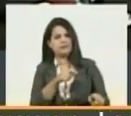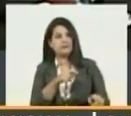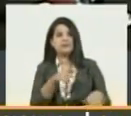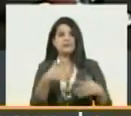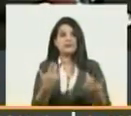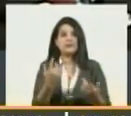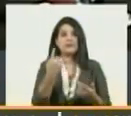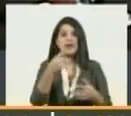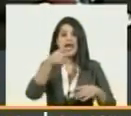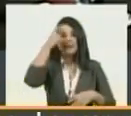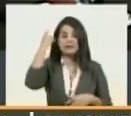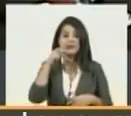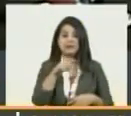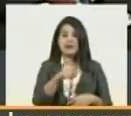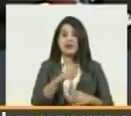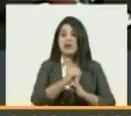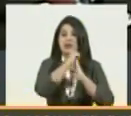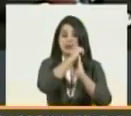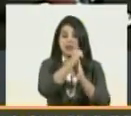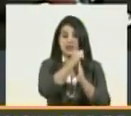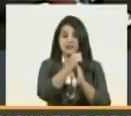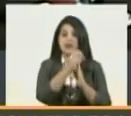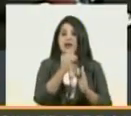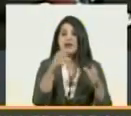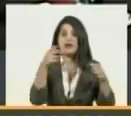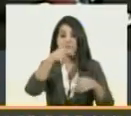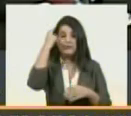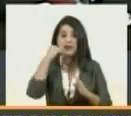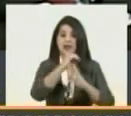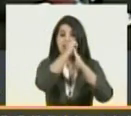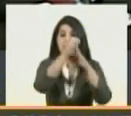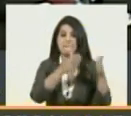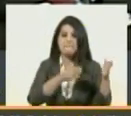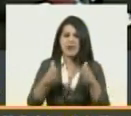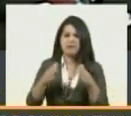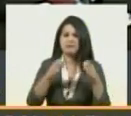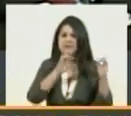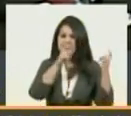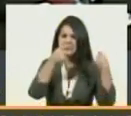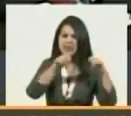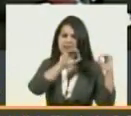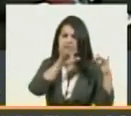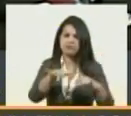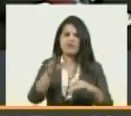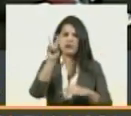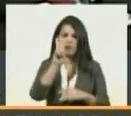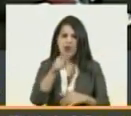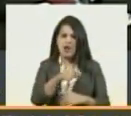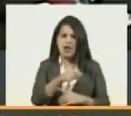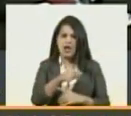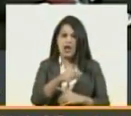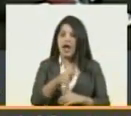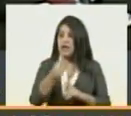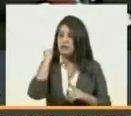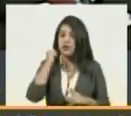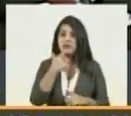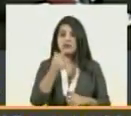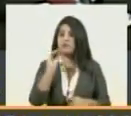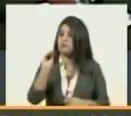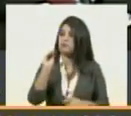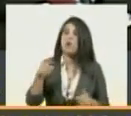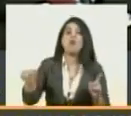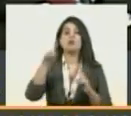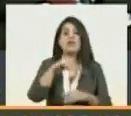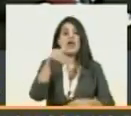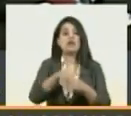uno de los cancilleres líderes de este plan perverso para intervenir a nuestro país llamaba a que se fijaran las